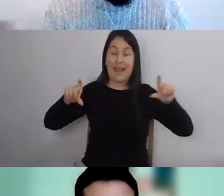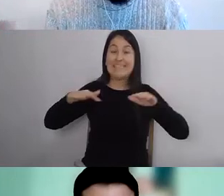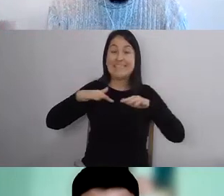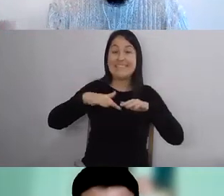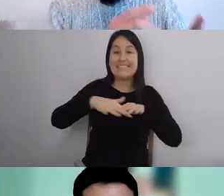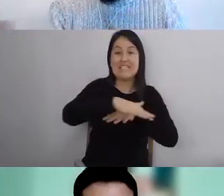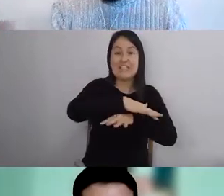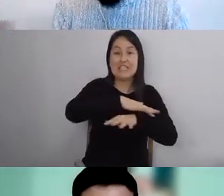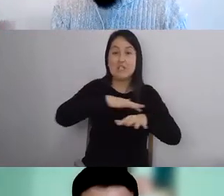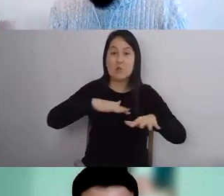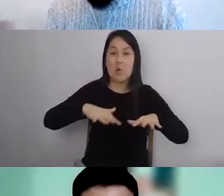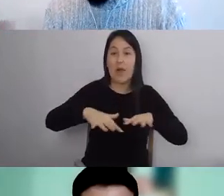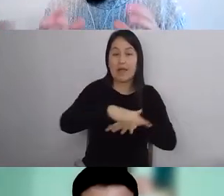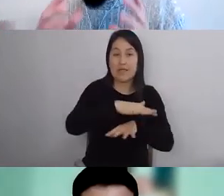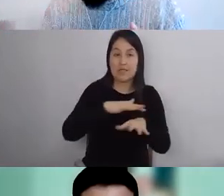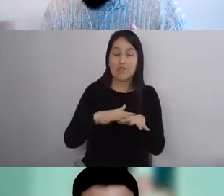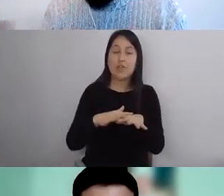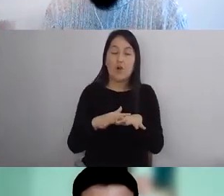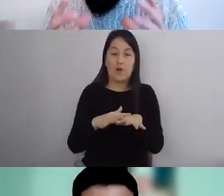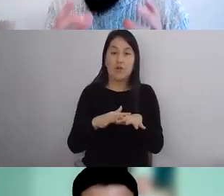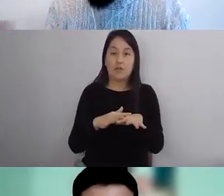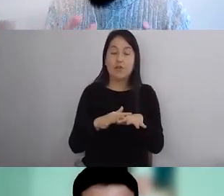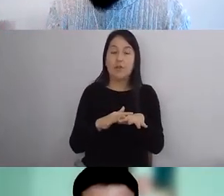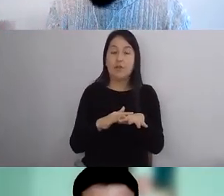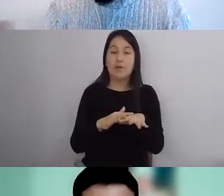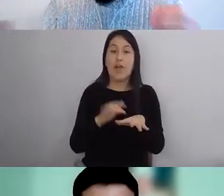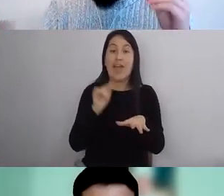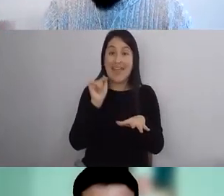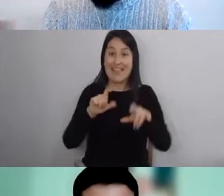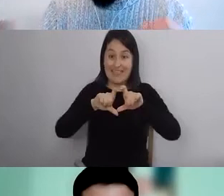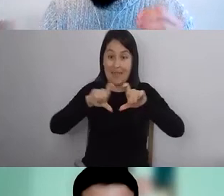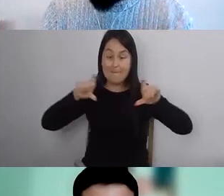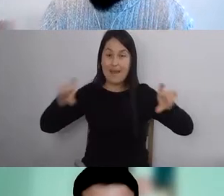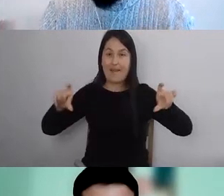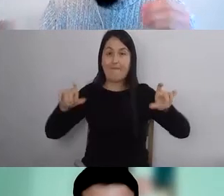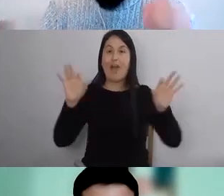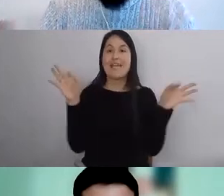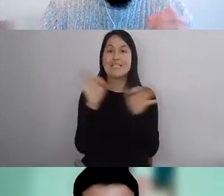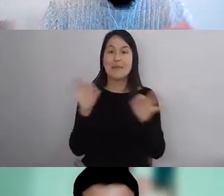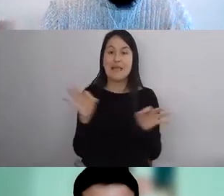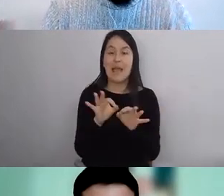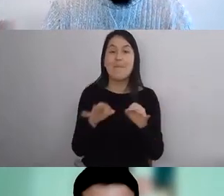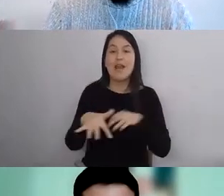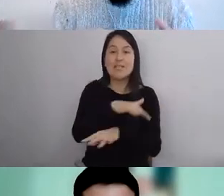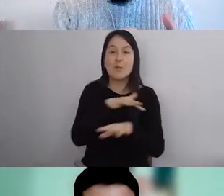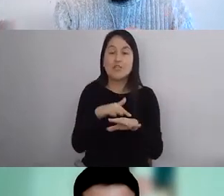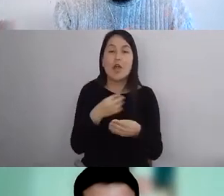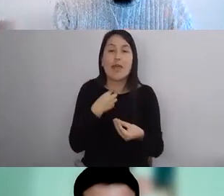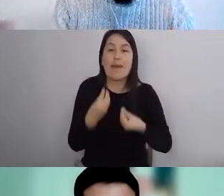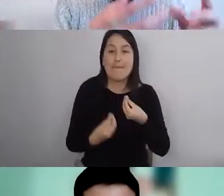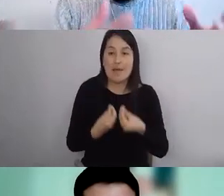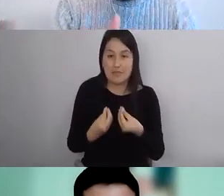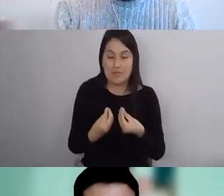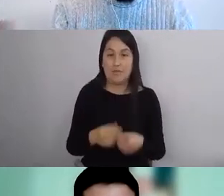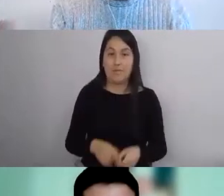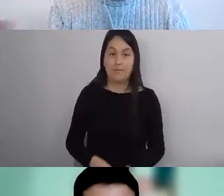este párrafo y que dice a la mano izquierda situación. En este párrafo describimos la situación concreta, lo que pasó. Acá